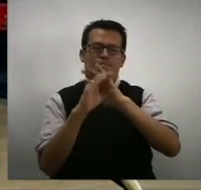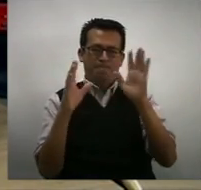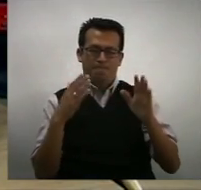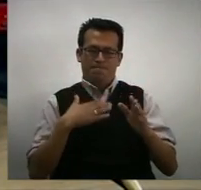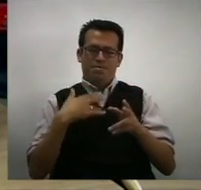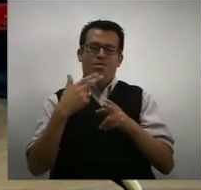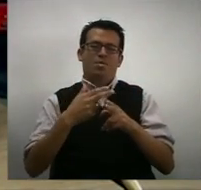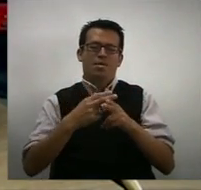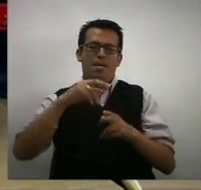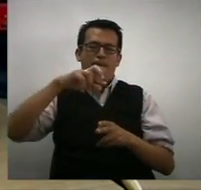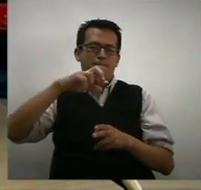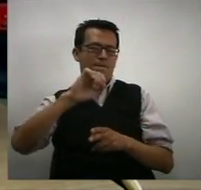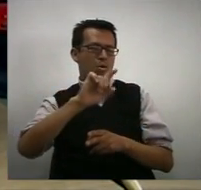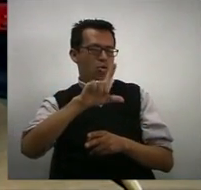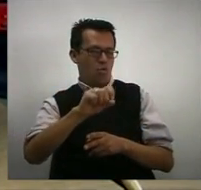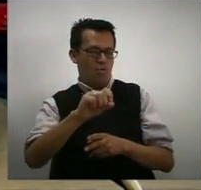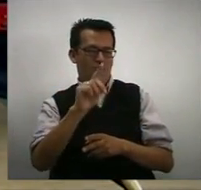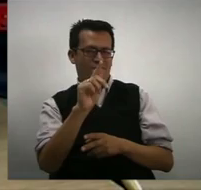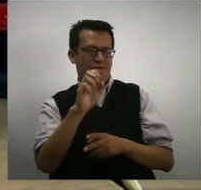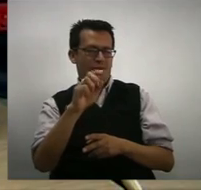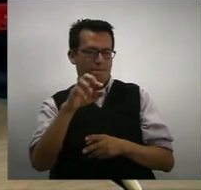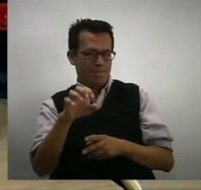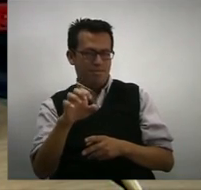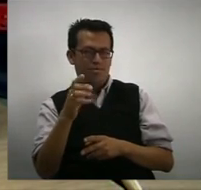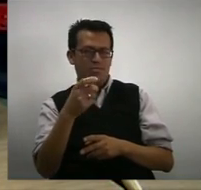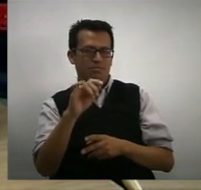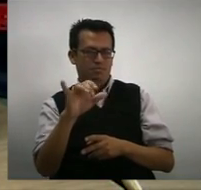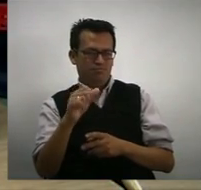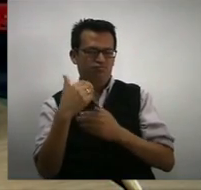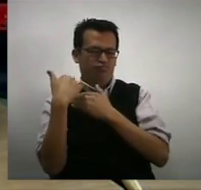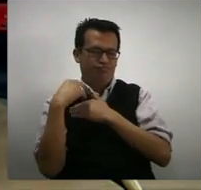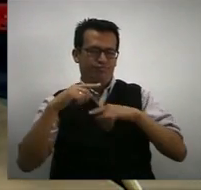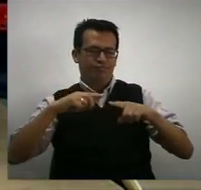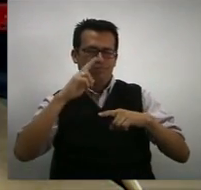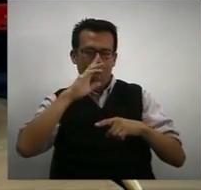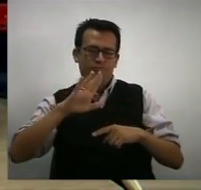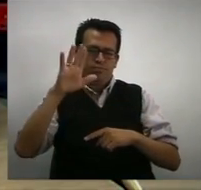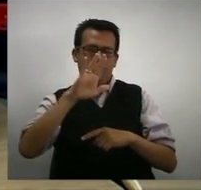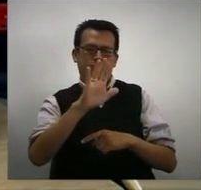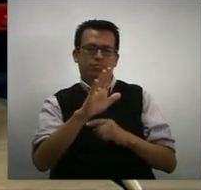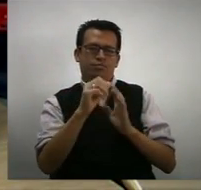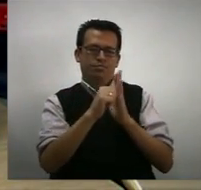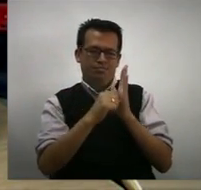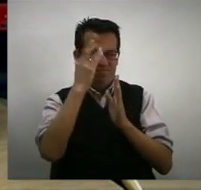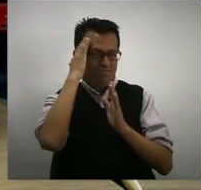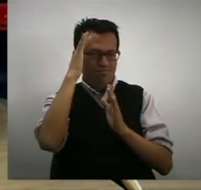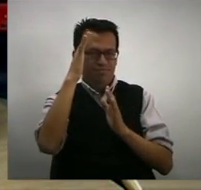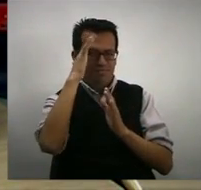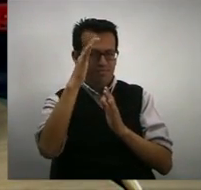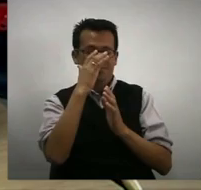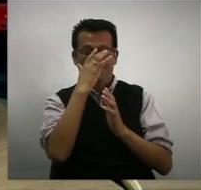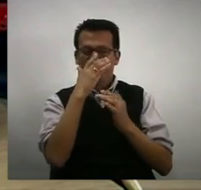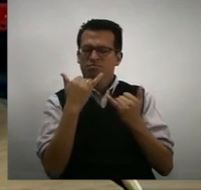Buenos días, mi nombre es Pablo Felipe García, actualmente soy coordinador nacional del programa de filosofía. Voy a presentar en